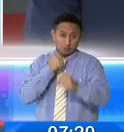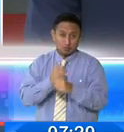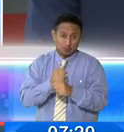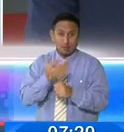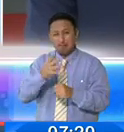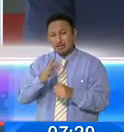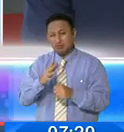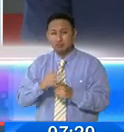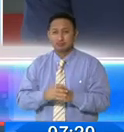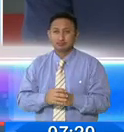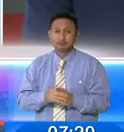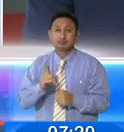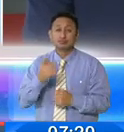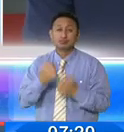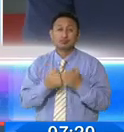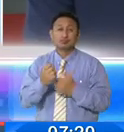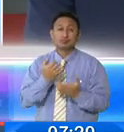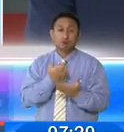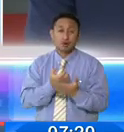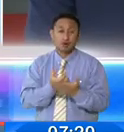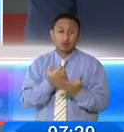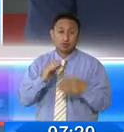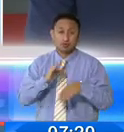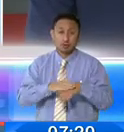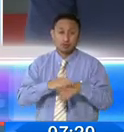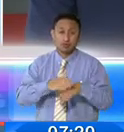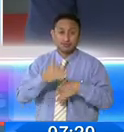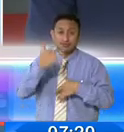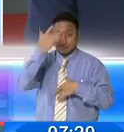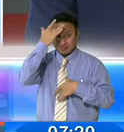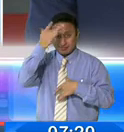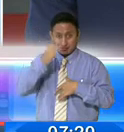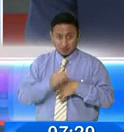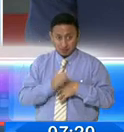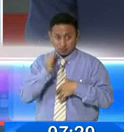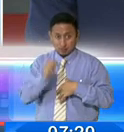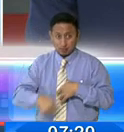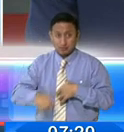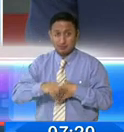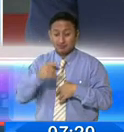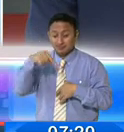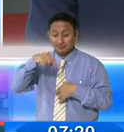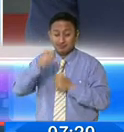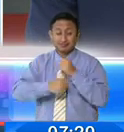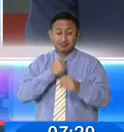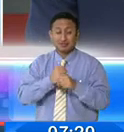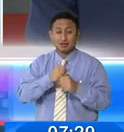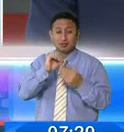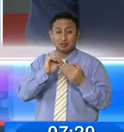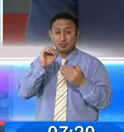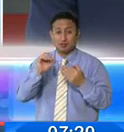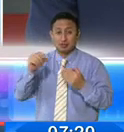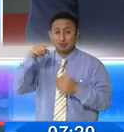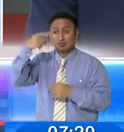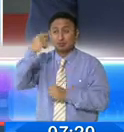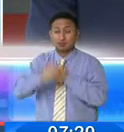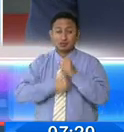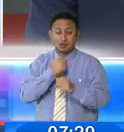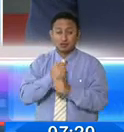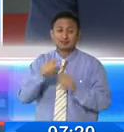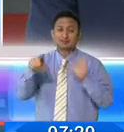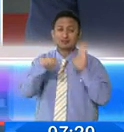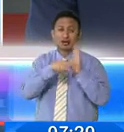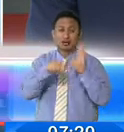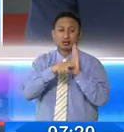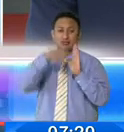La crisis económica, producto de la crisis sanitaria, tanto la inflación de este año como la inflación del próximo año son negativas. Por lo